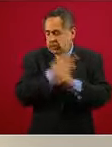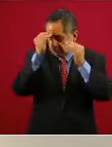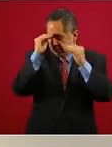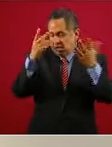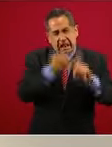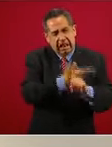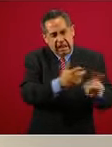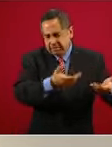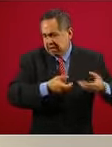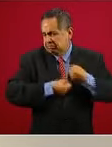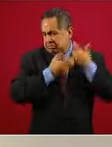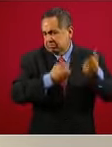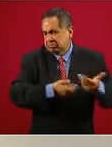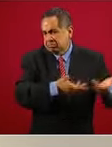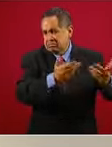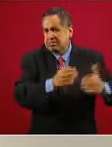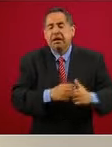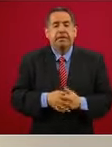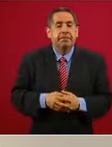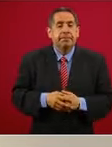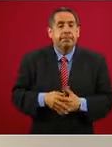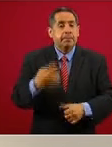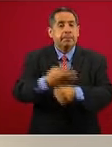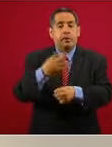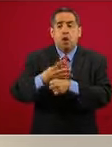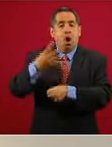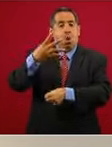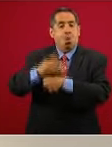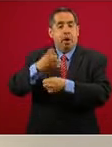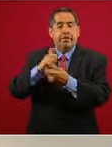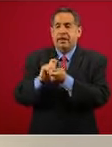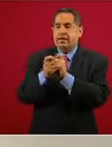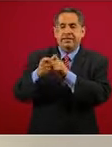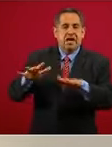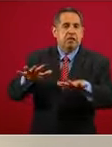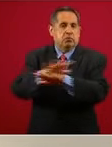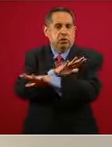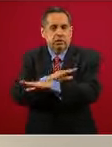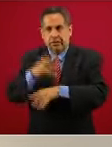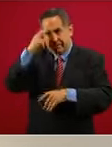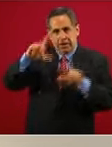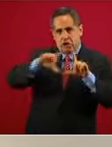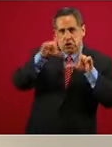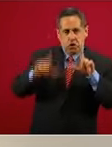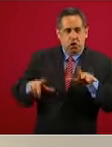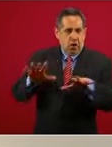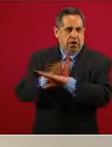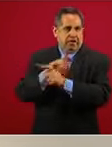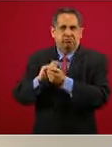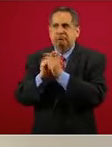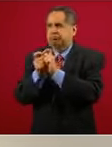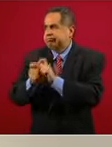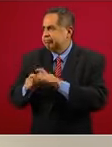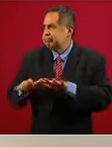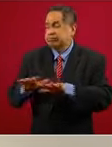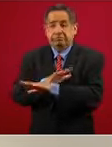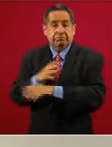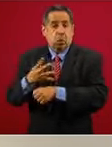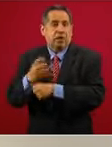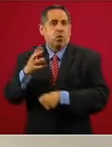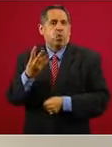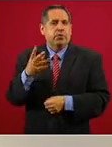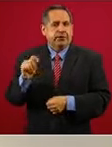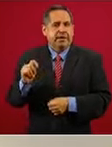Estamos llevando a cabo la cuarta transformación de la vida pública de México y es pertinente